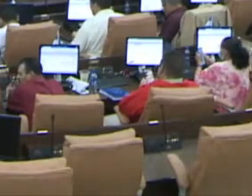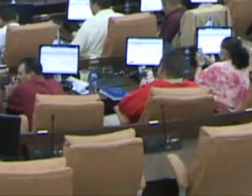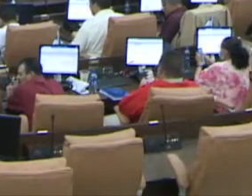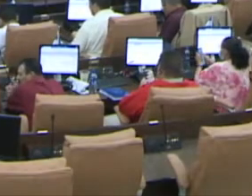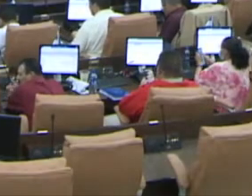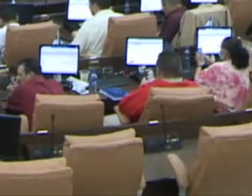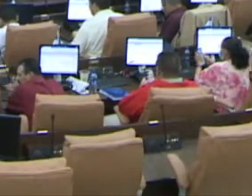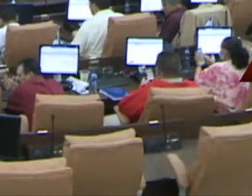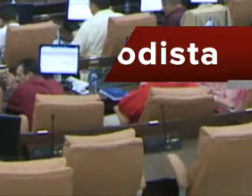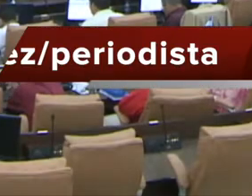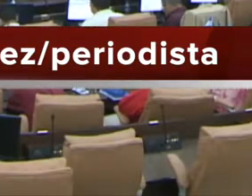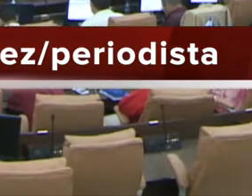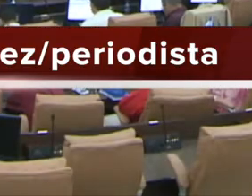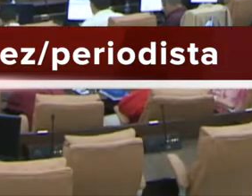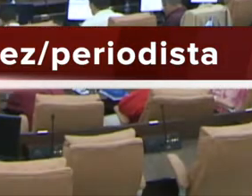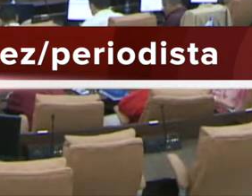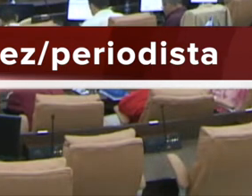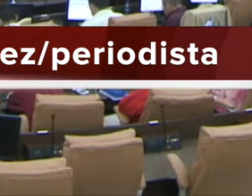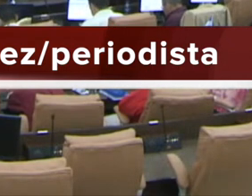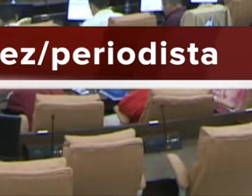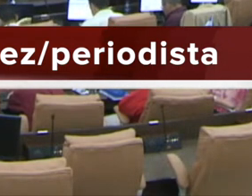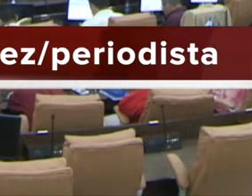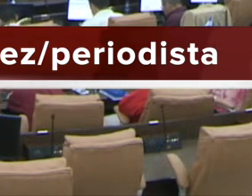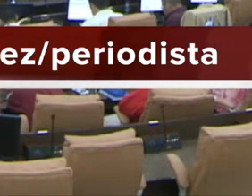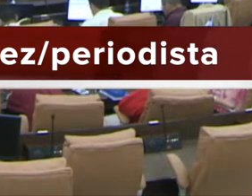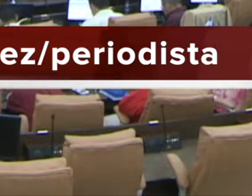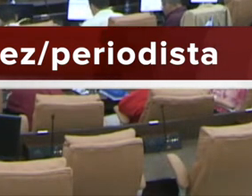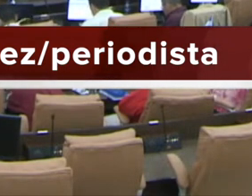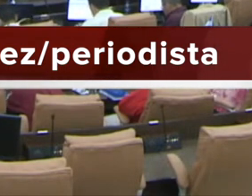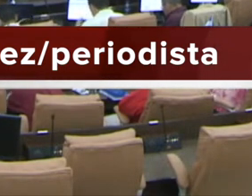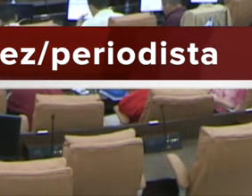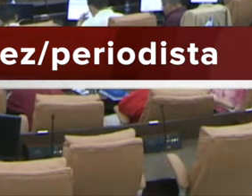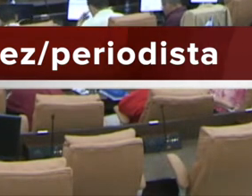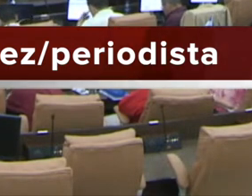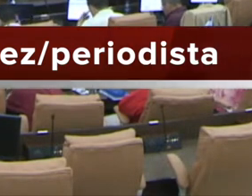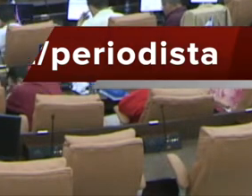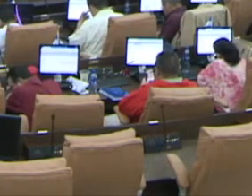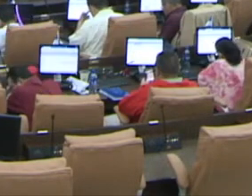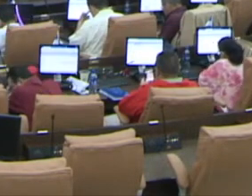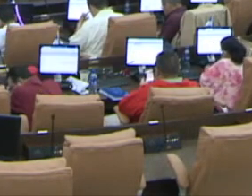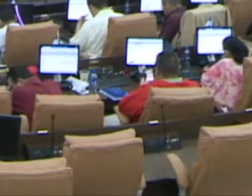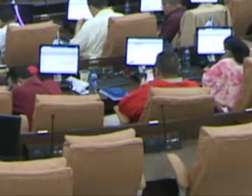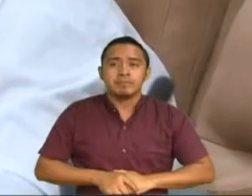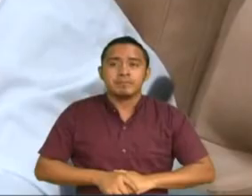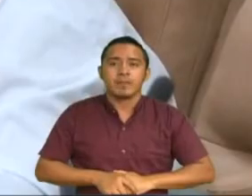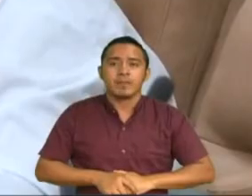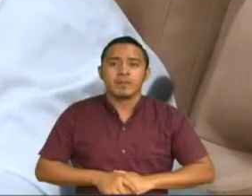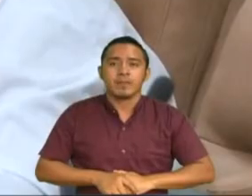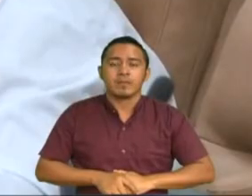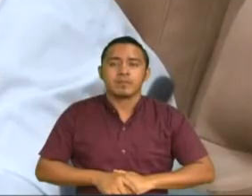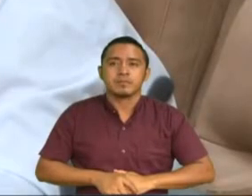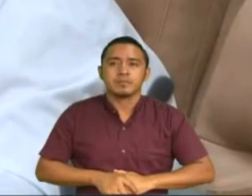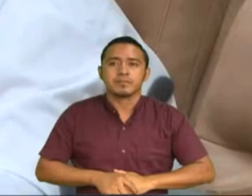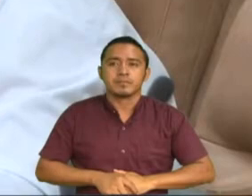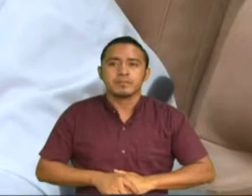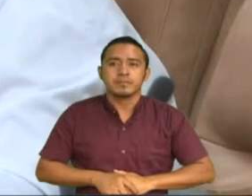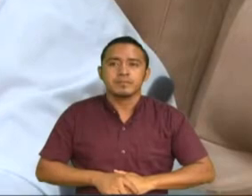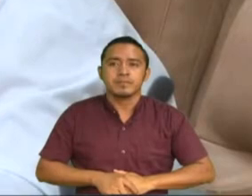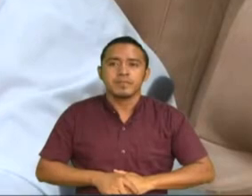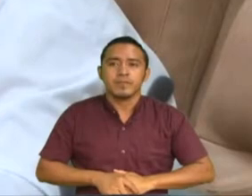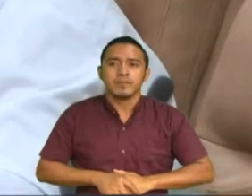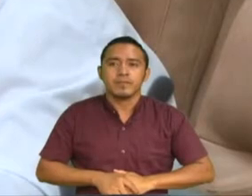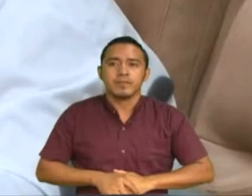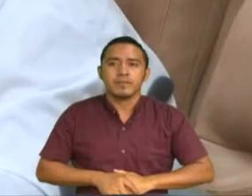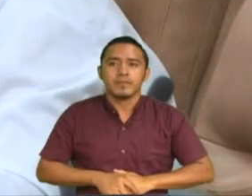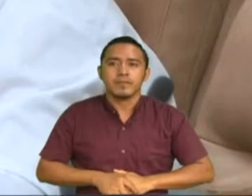Los diputados de la bancada del Frente Sandinista de Liberación Nacional presentaron de forma sorpresiva este lunes 12 de abril una iniciativa de ley